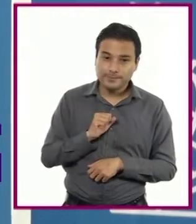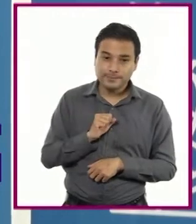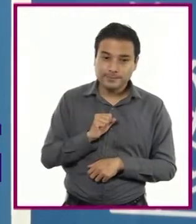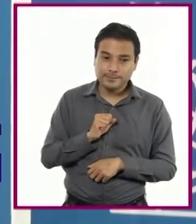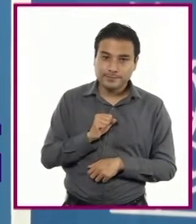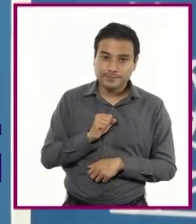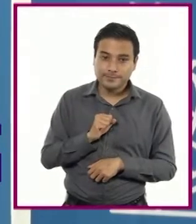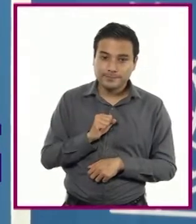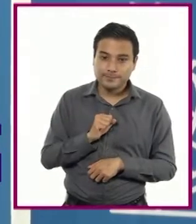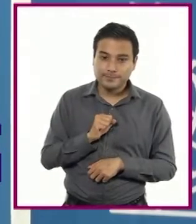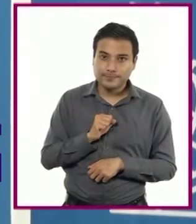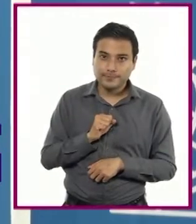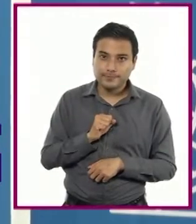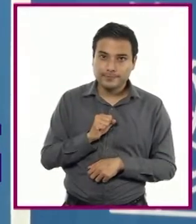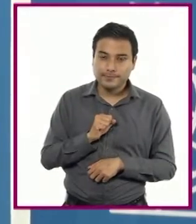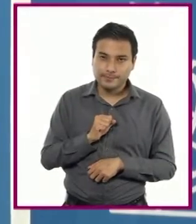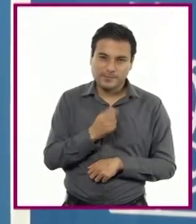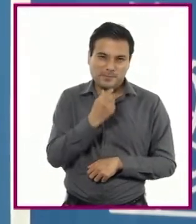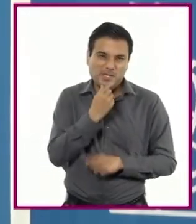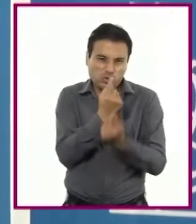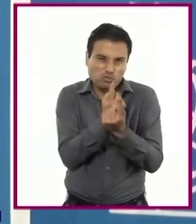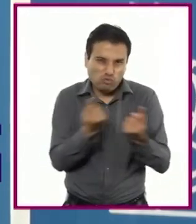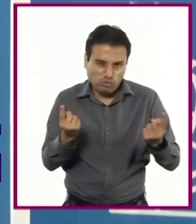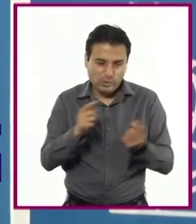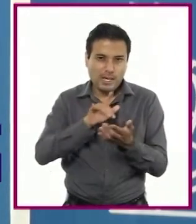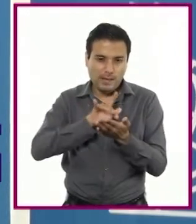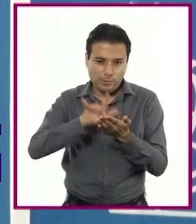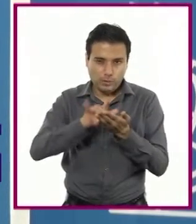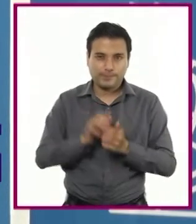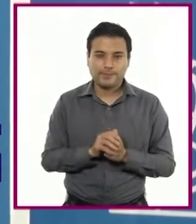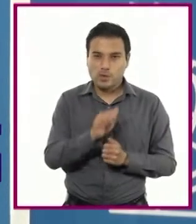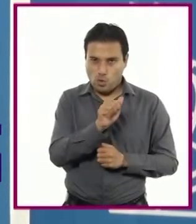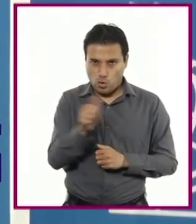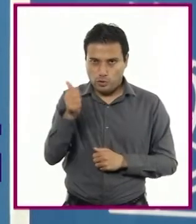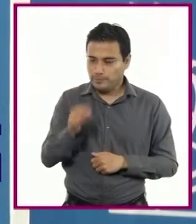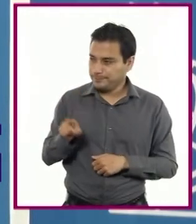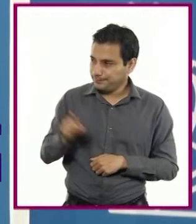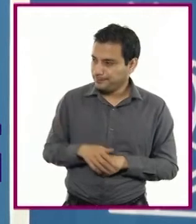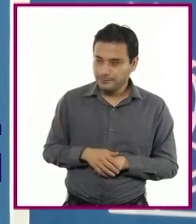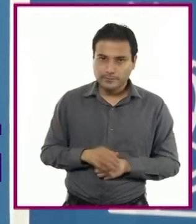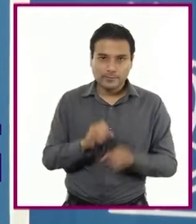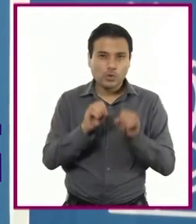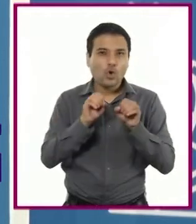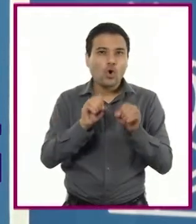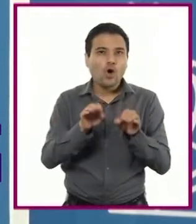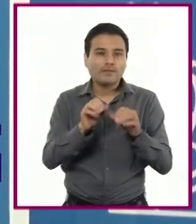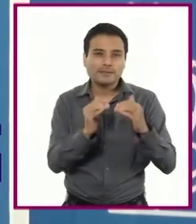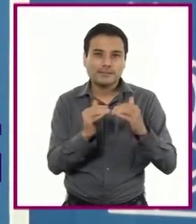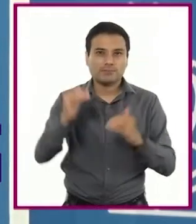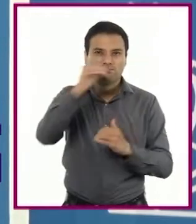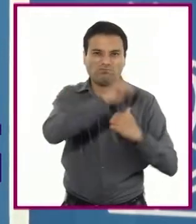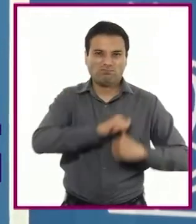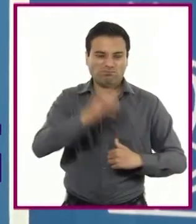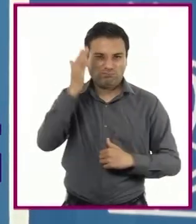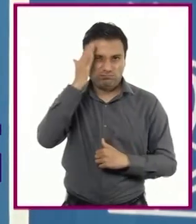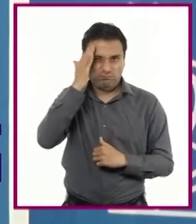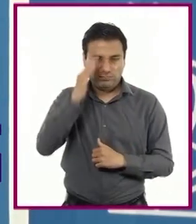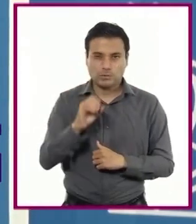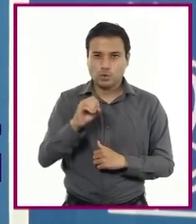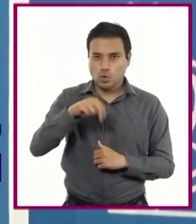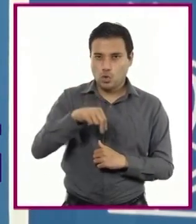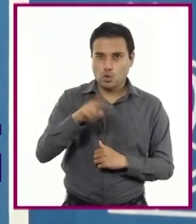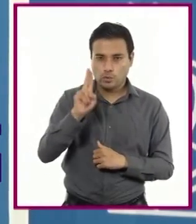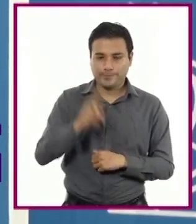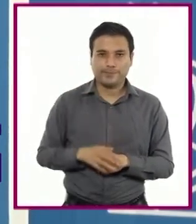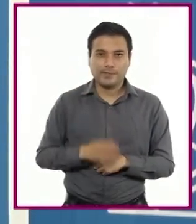de Naciones Unidas para la Infancia, ACNUR, Oficina del Alto Comisionado de las Naciones